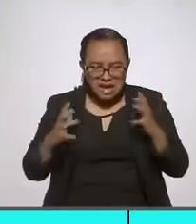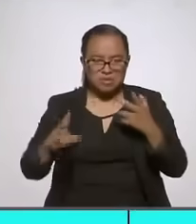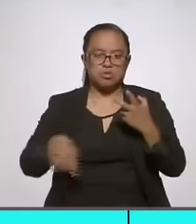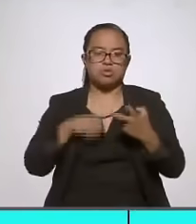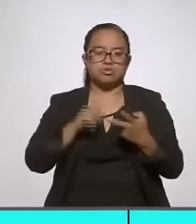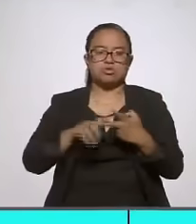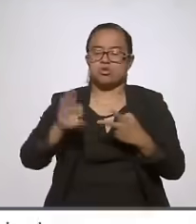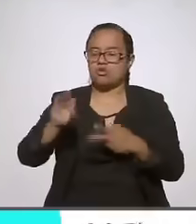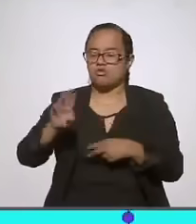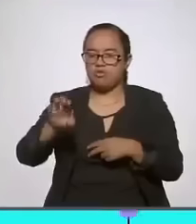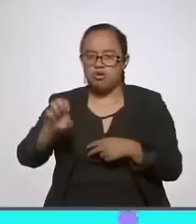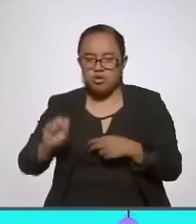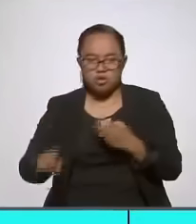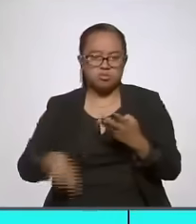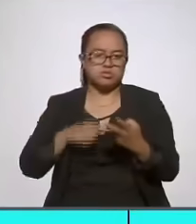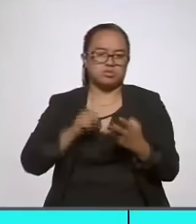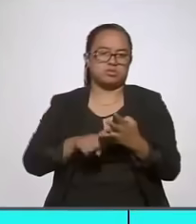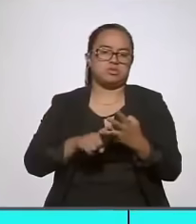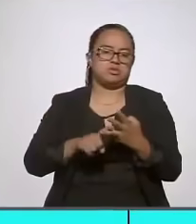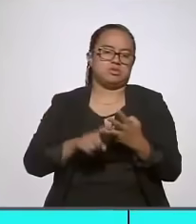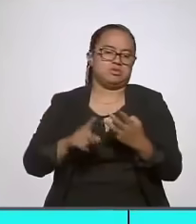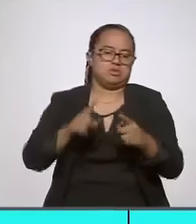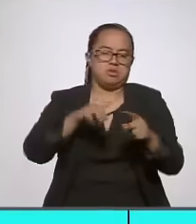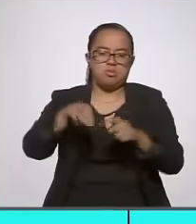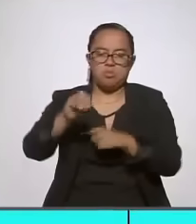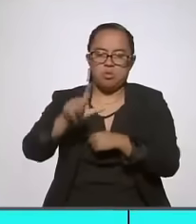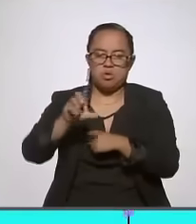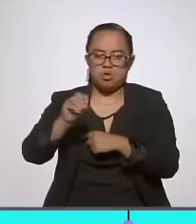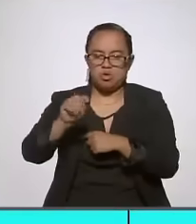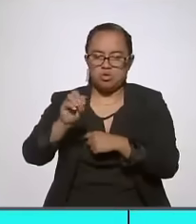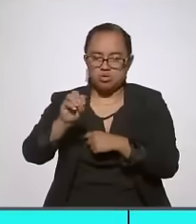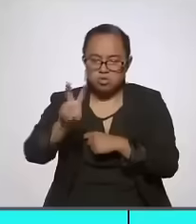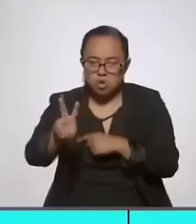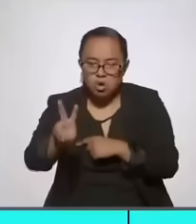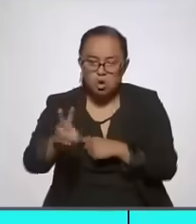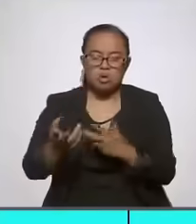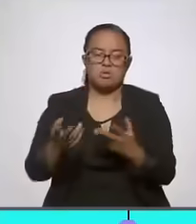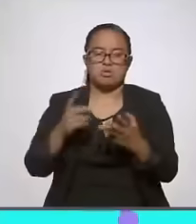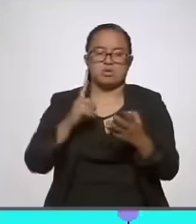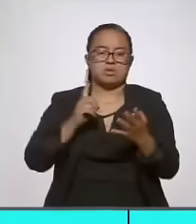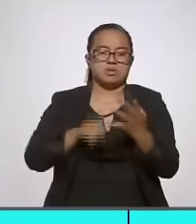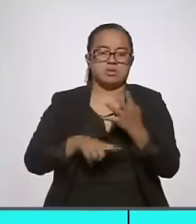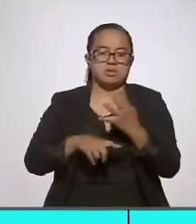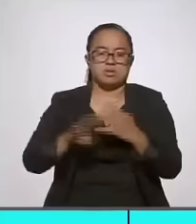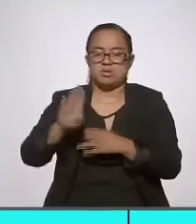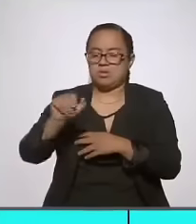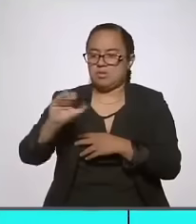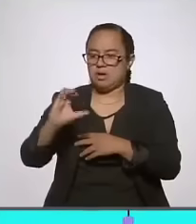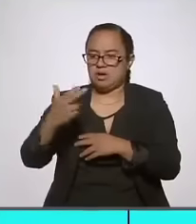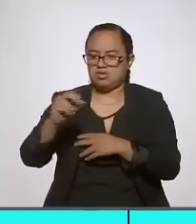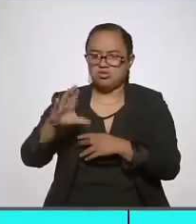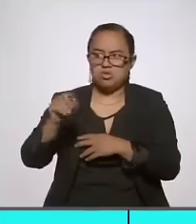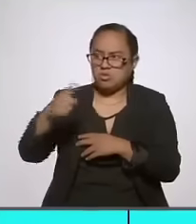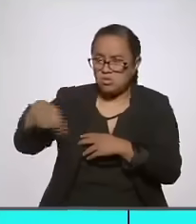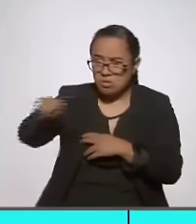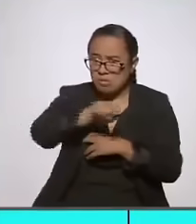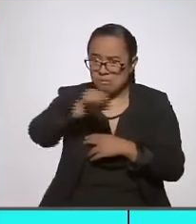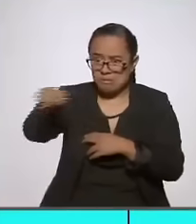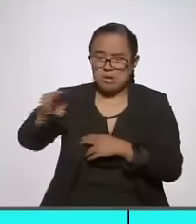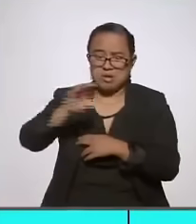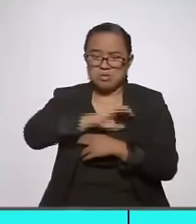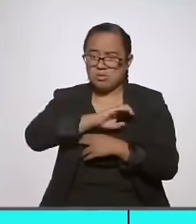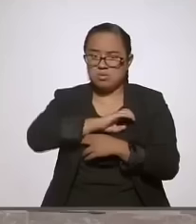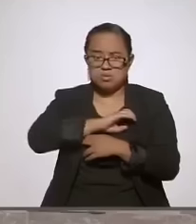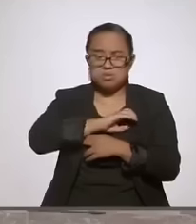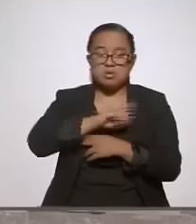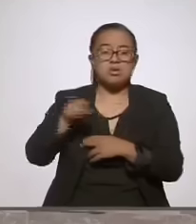los de Forbes, los de Molotov, que casi de casa y le canchan su canción. Y bueno, los de Bachoco también. Pues es que se trepa